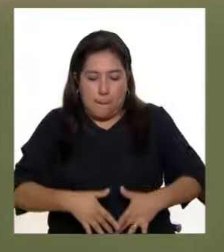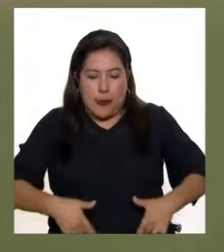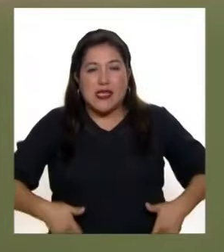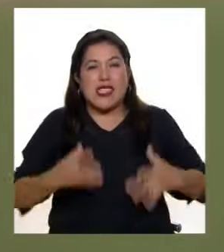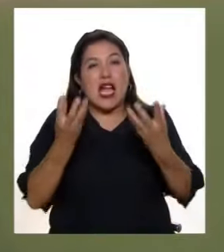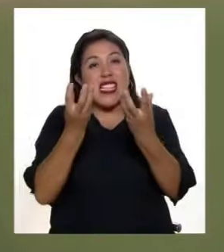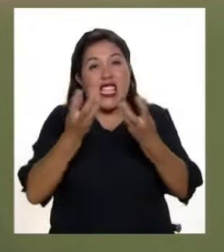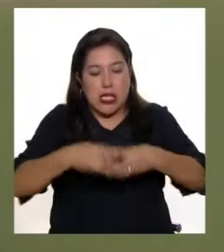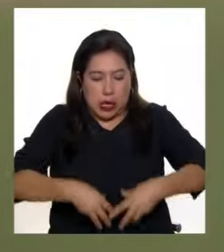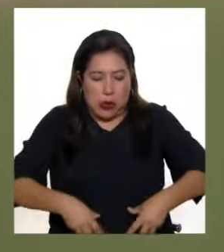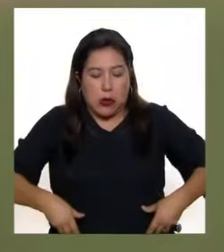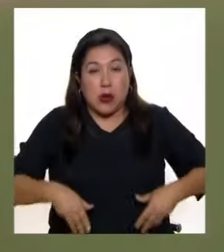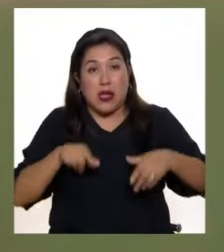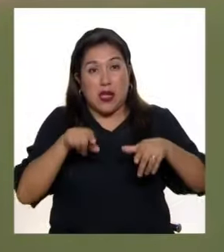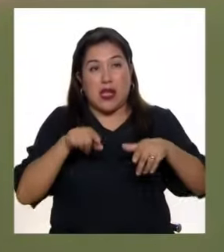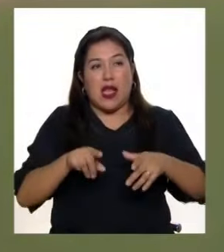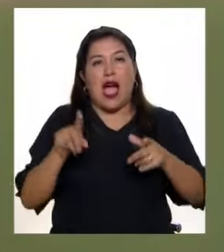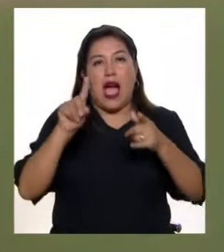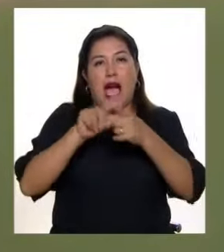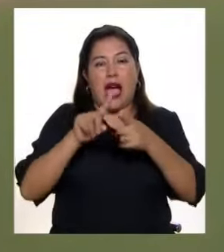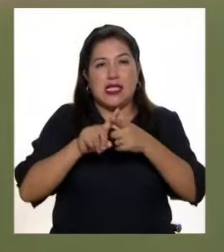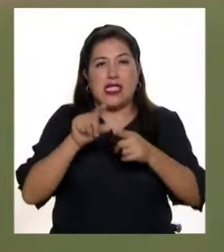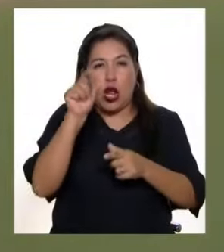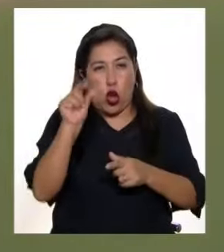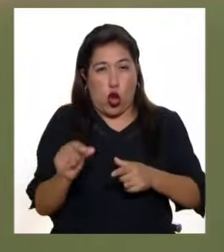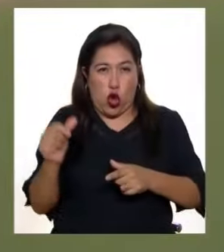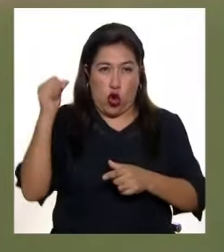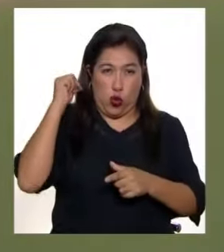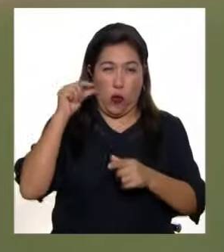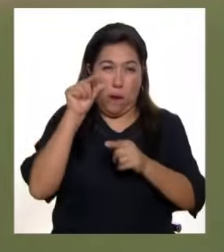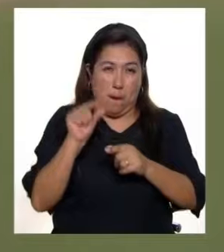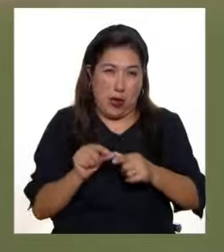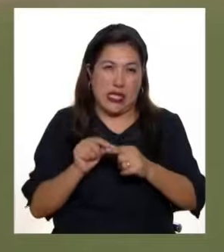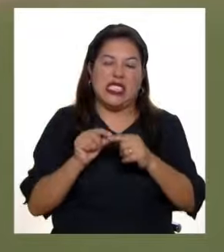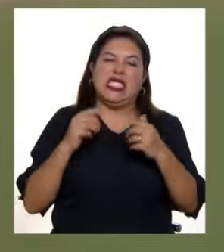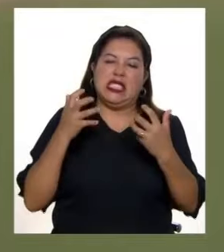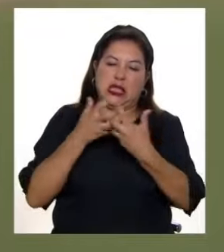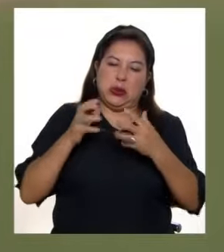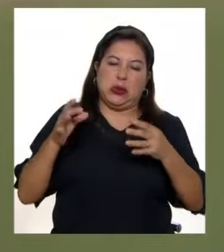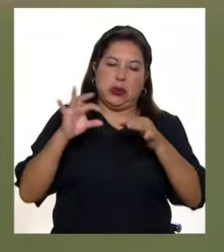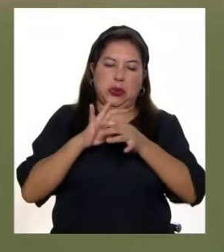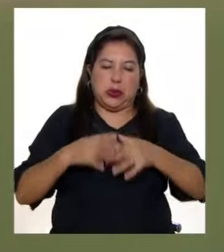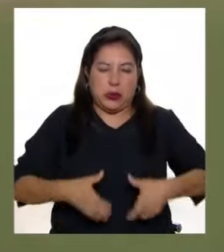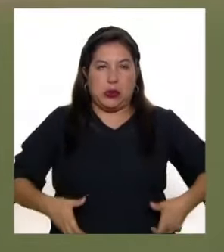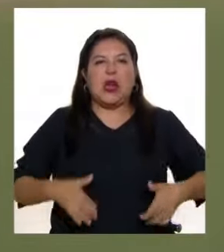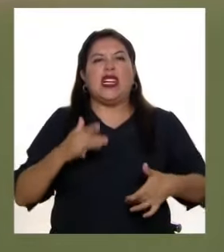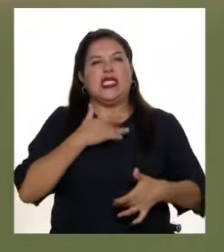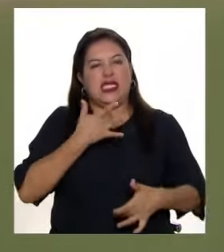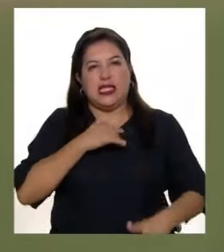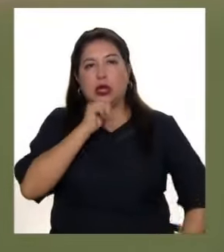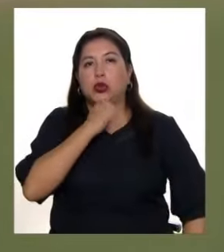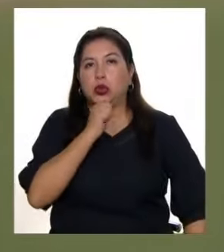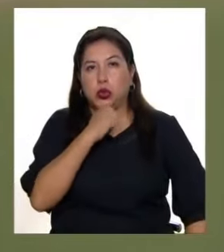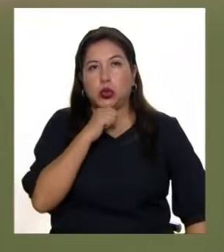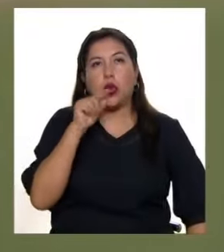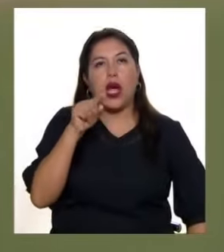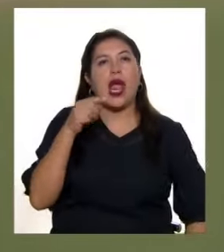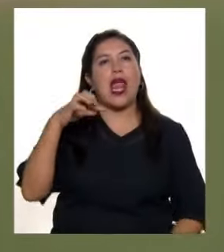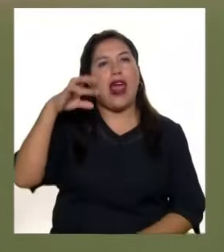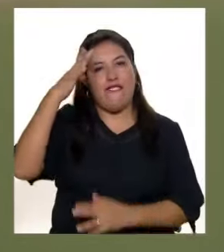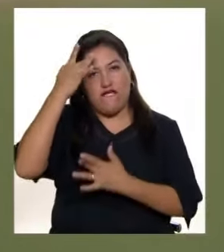testicular e incluso hasta la zona lumbar, ¿no? Una característica muy importante es el dolor en la prostatitis. La hiperplasia no hay tanto